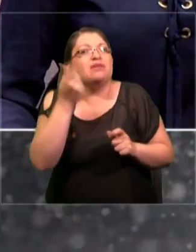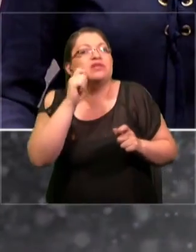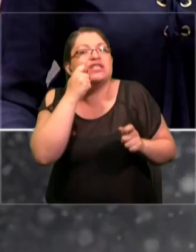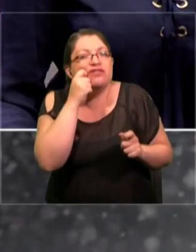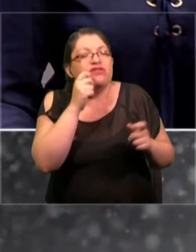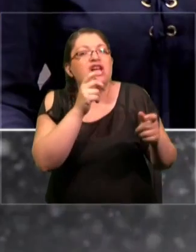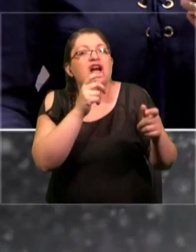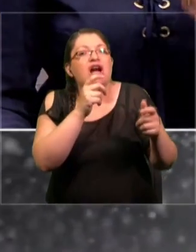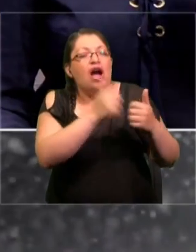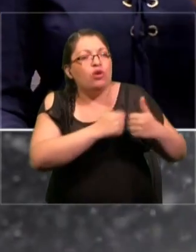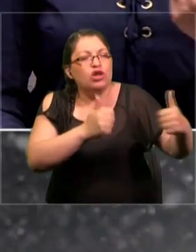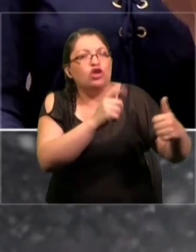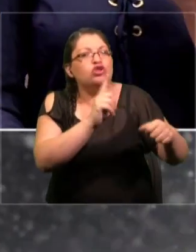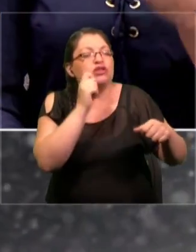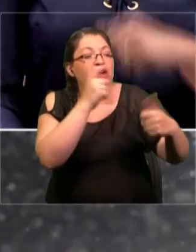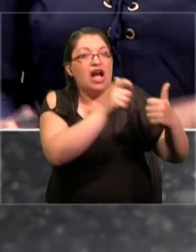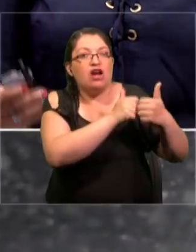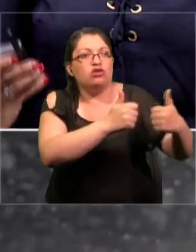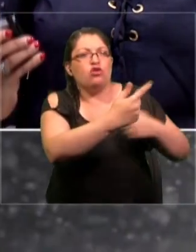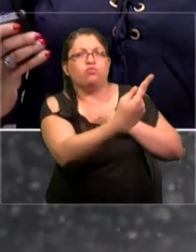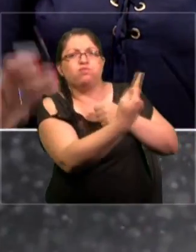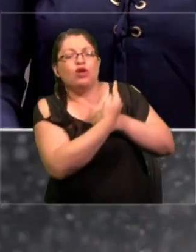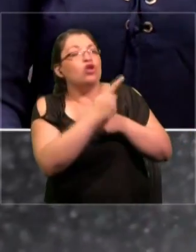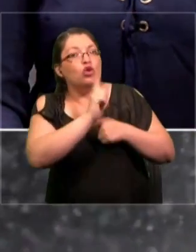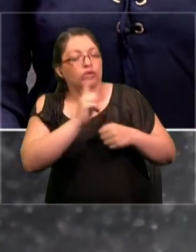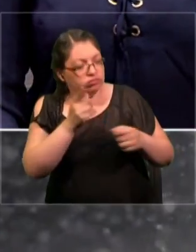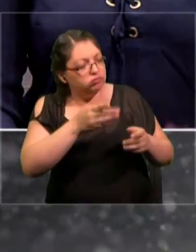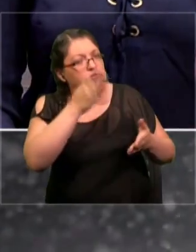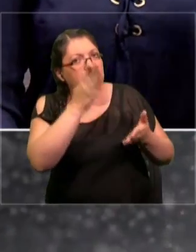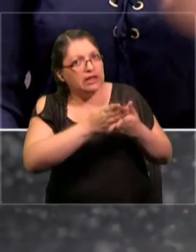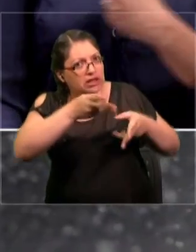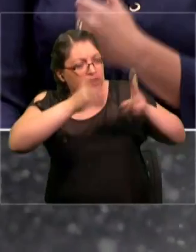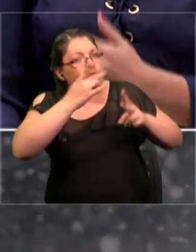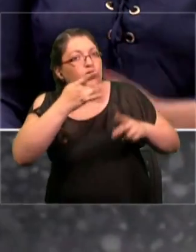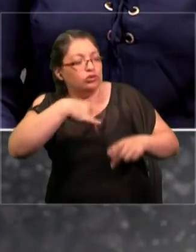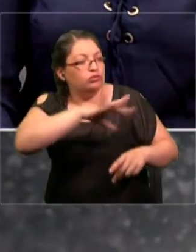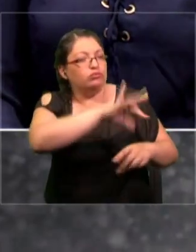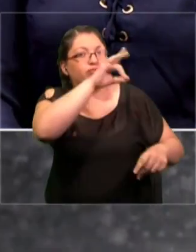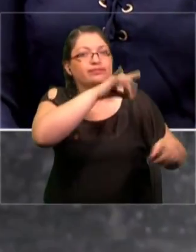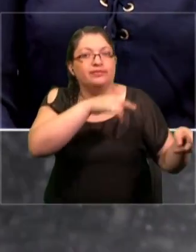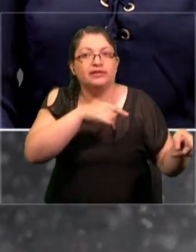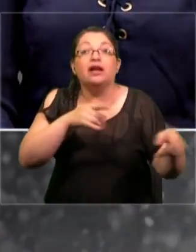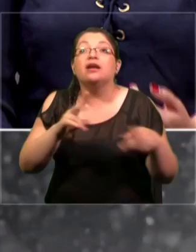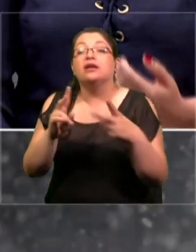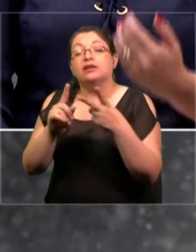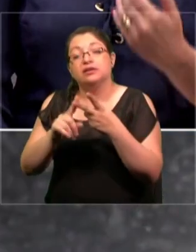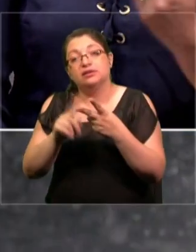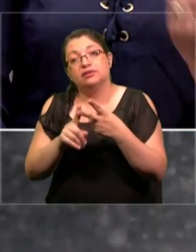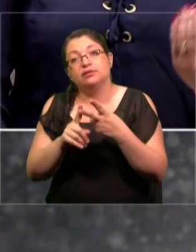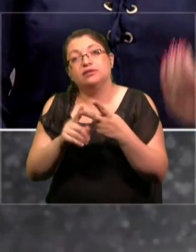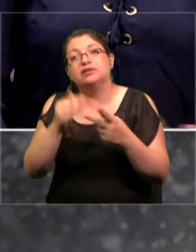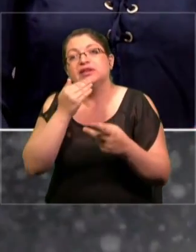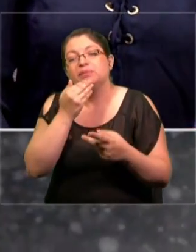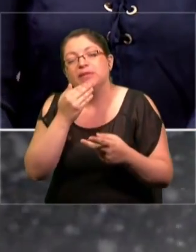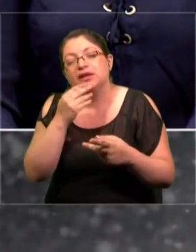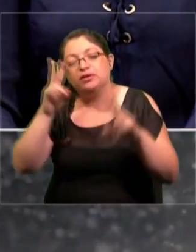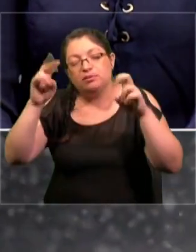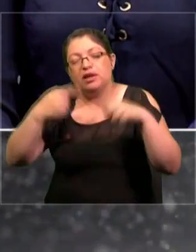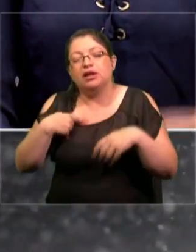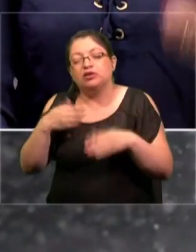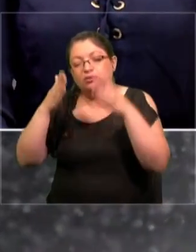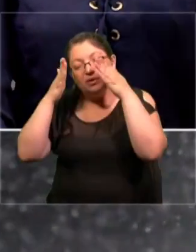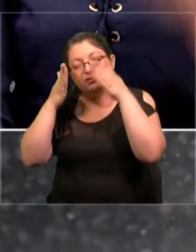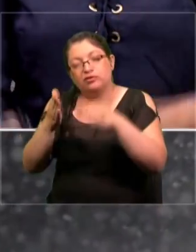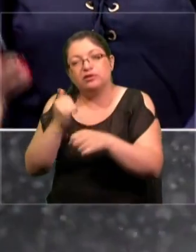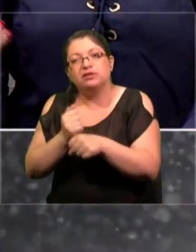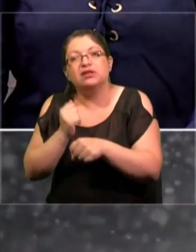no autoritaria, una autoridad legítima. Y ahí entro al segundo tema, que es un tema que, al que yo me dedico especialmente, que